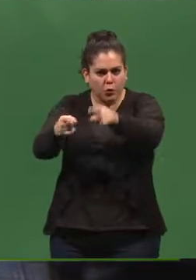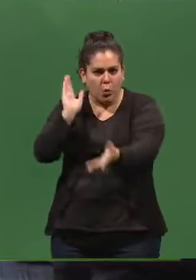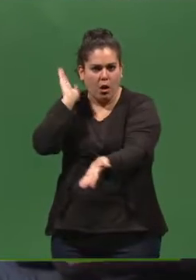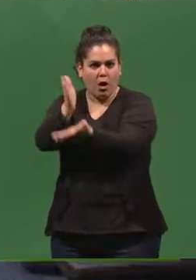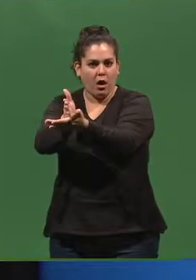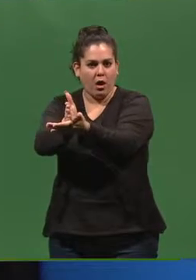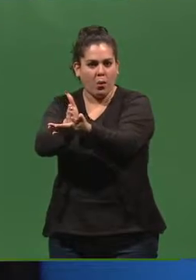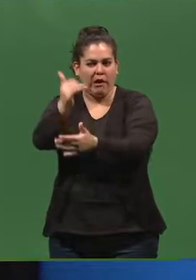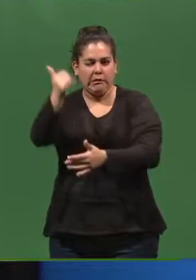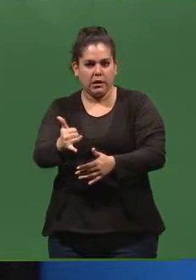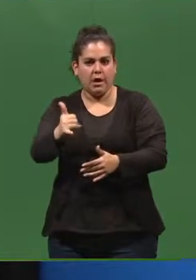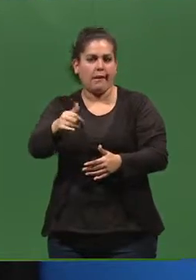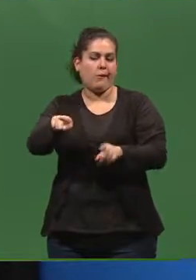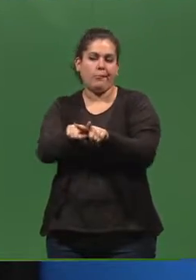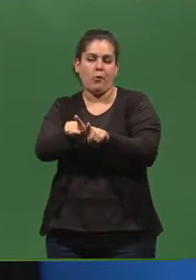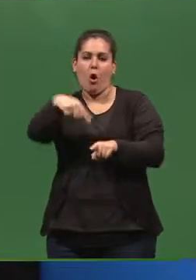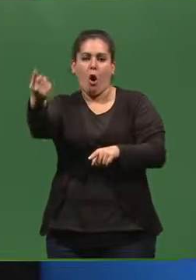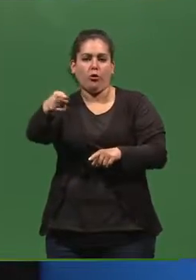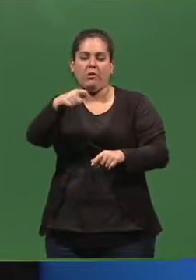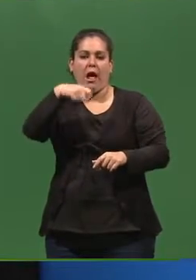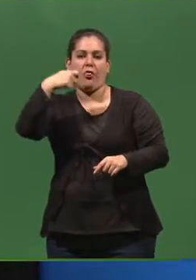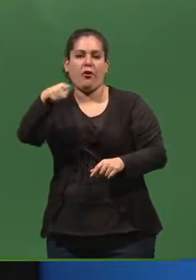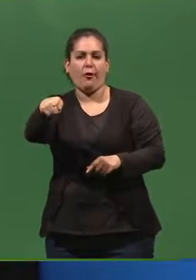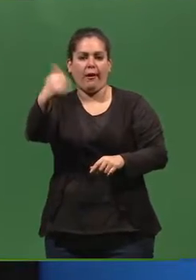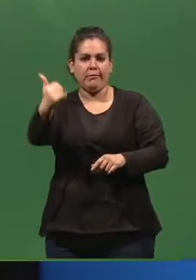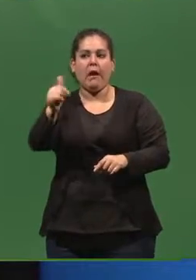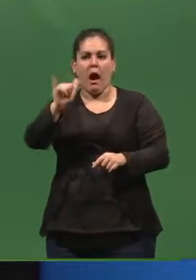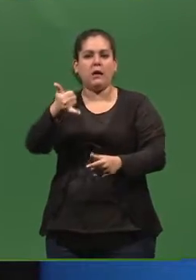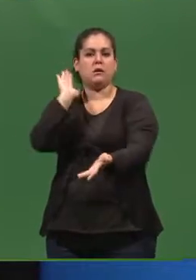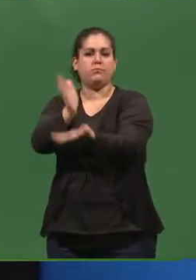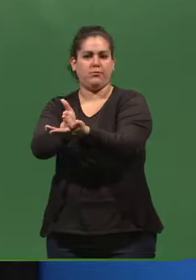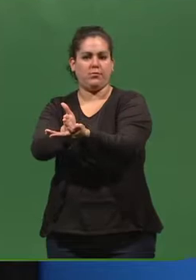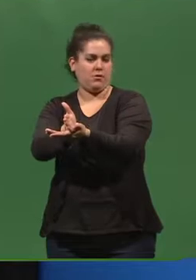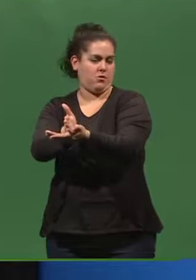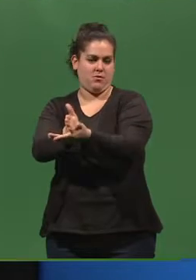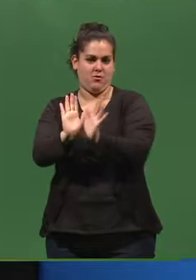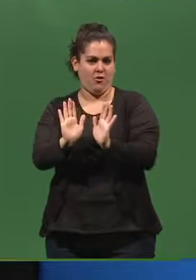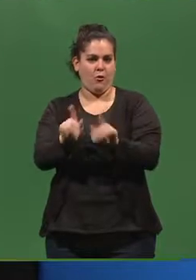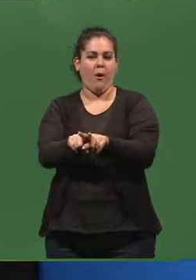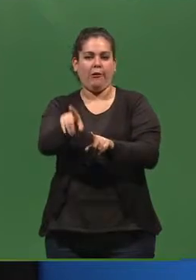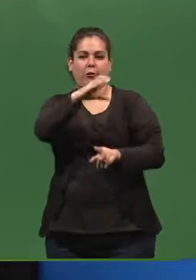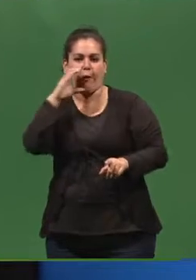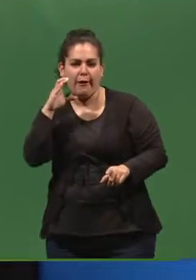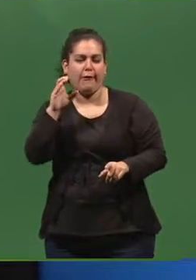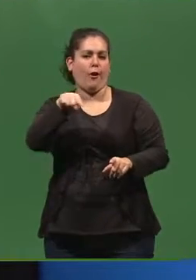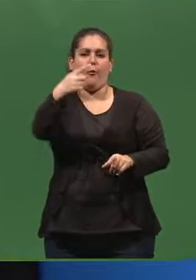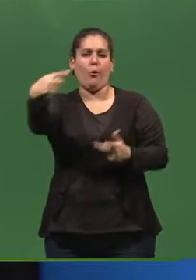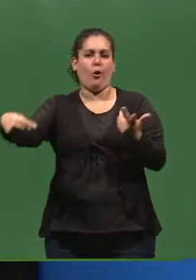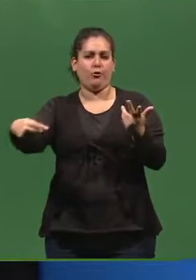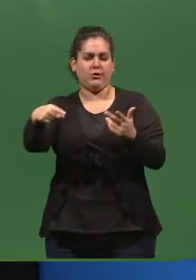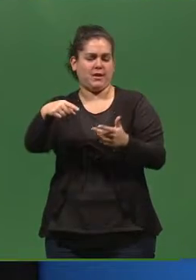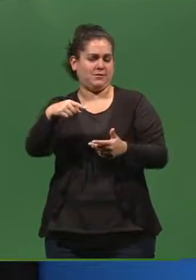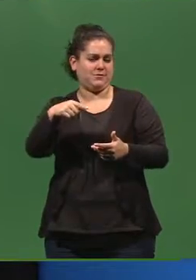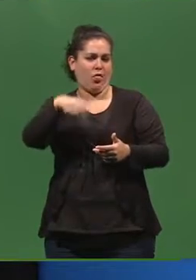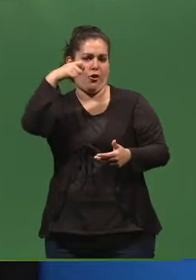lo que podría ser la tenencia de una sustancia de mayor peligrosidad a la salud individual, como puede ser la cocaína o otras sustancias